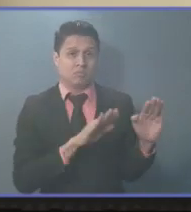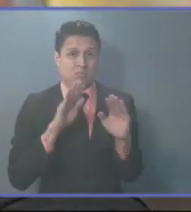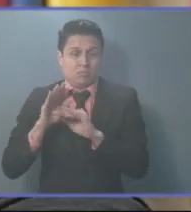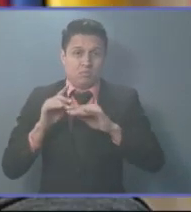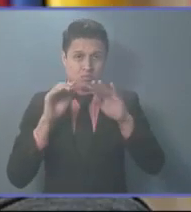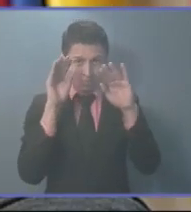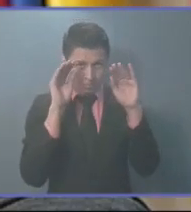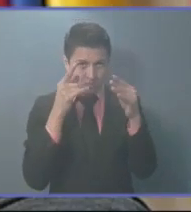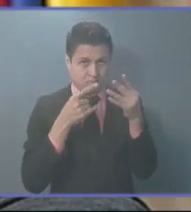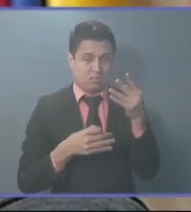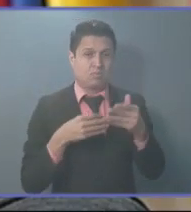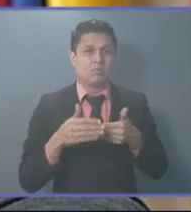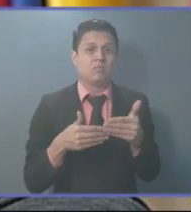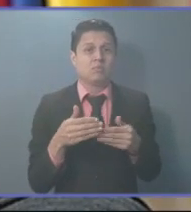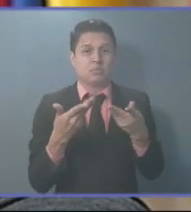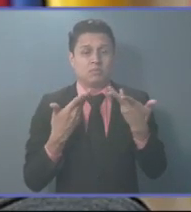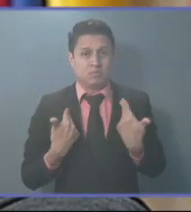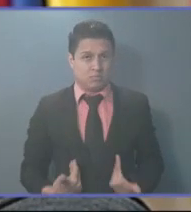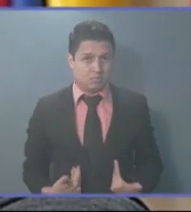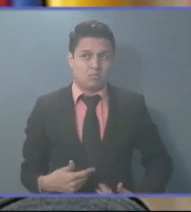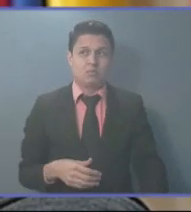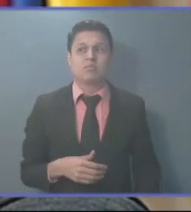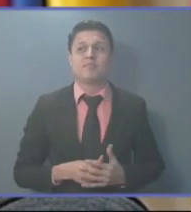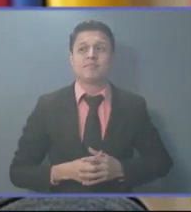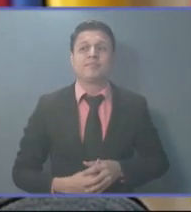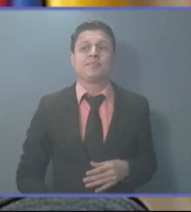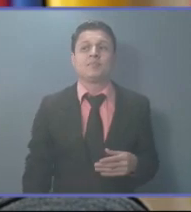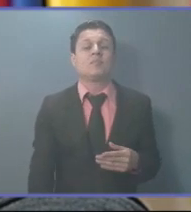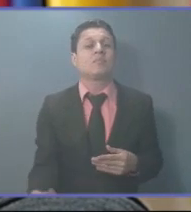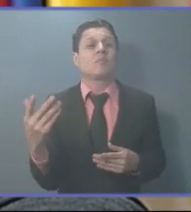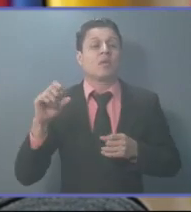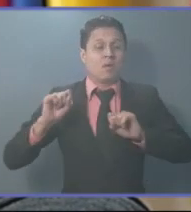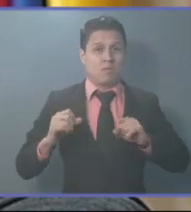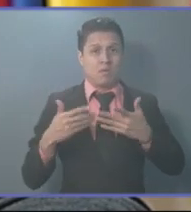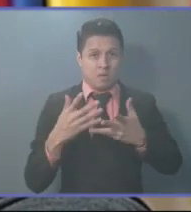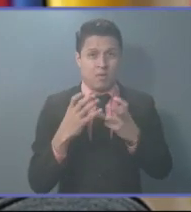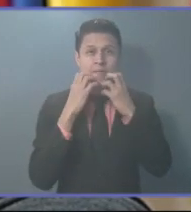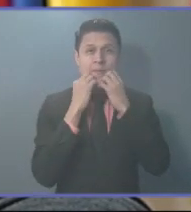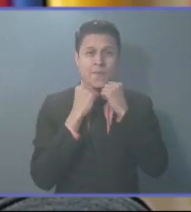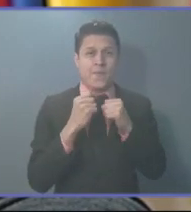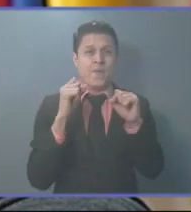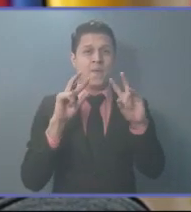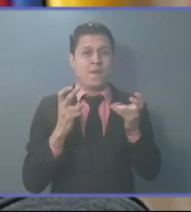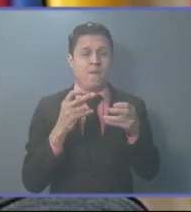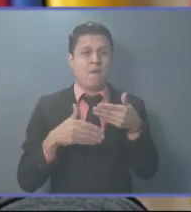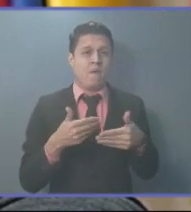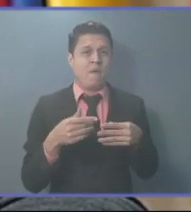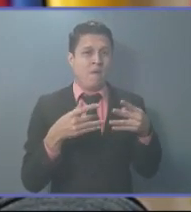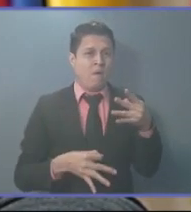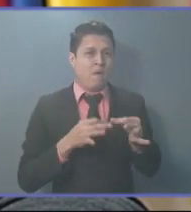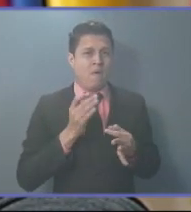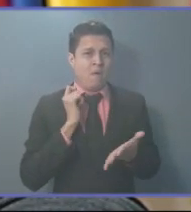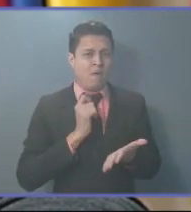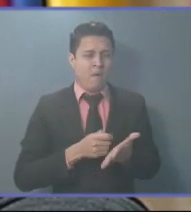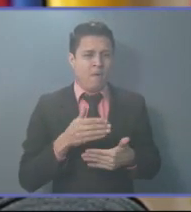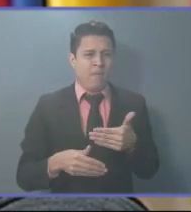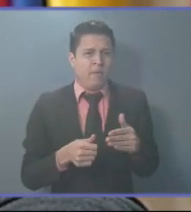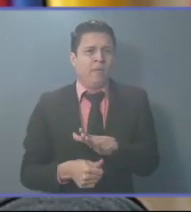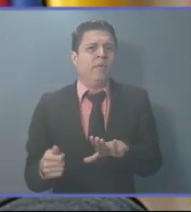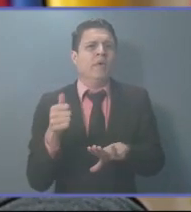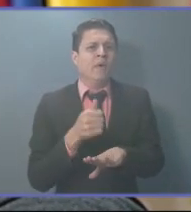derechos de los administrados y dotar de certeza jurídica a los procesos judiciales y administrativos